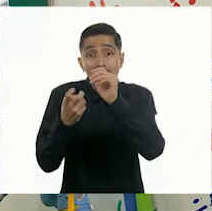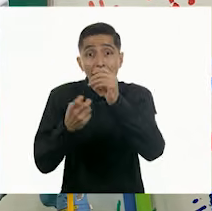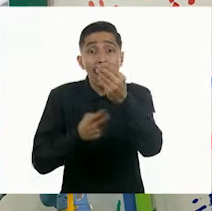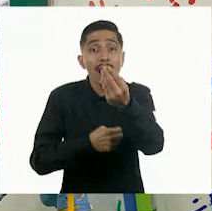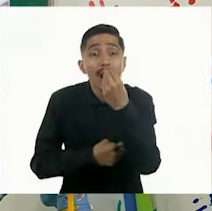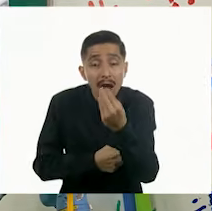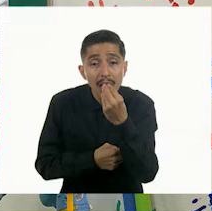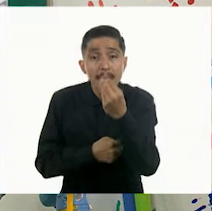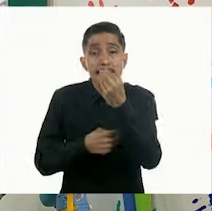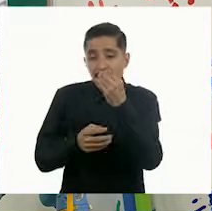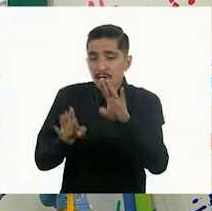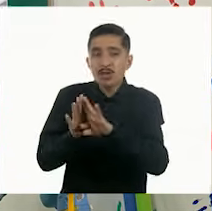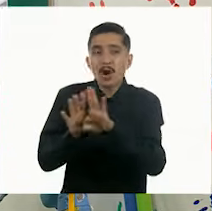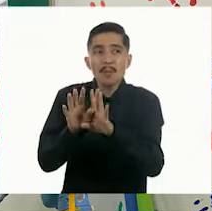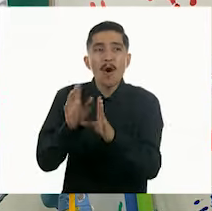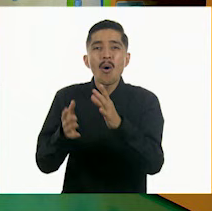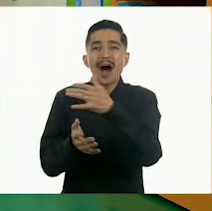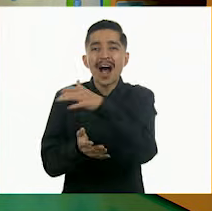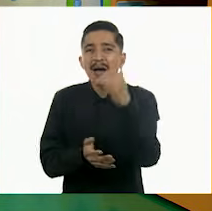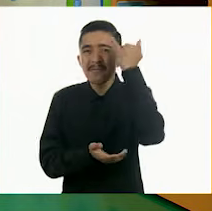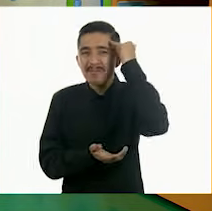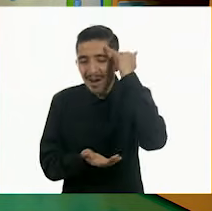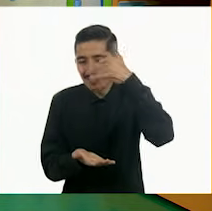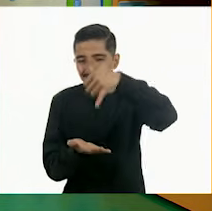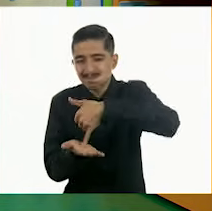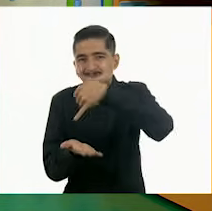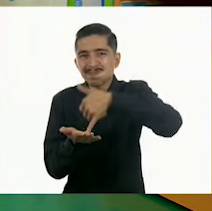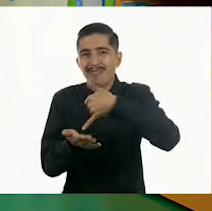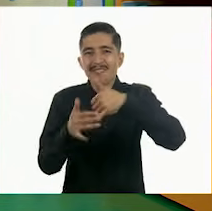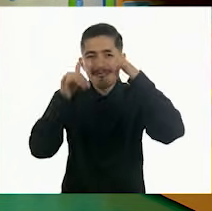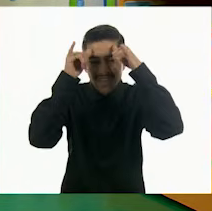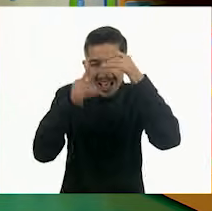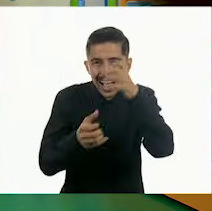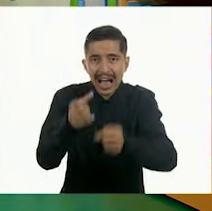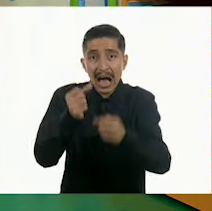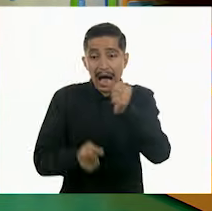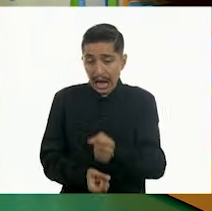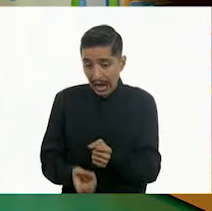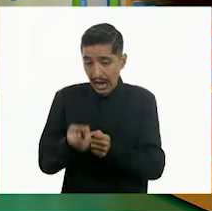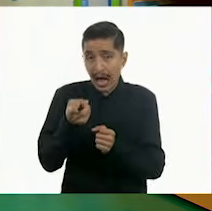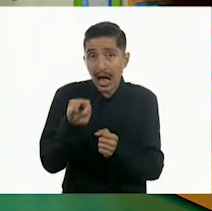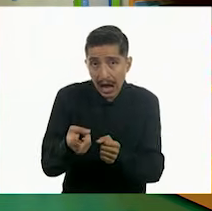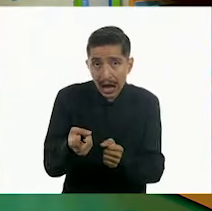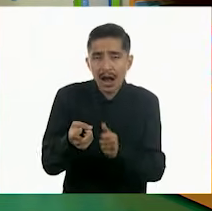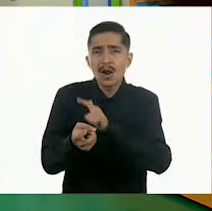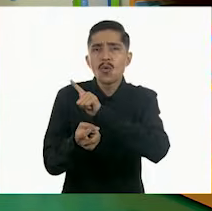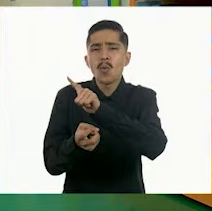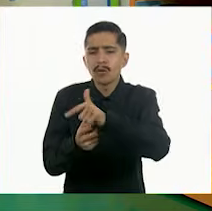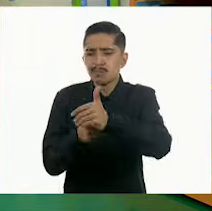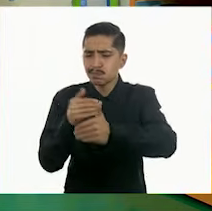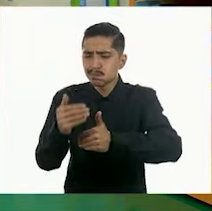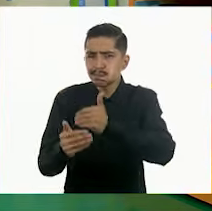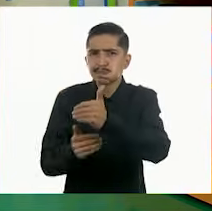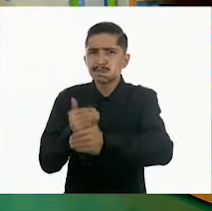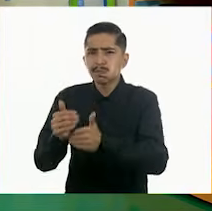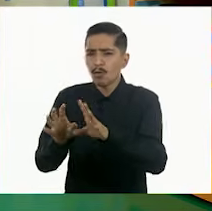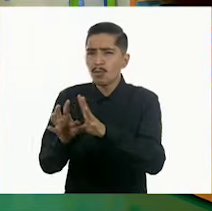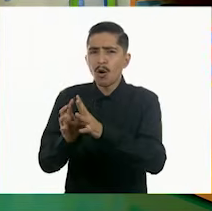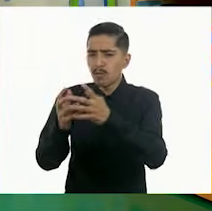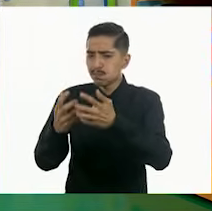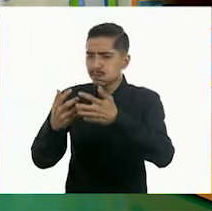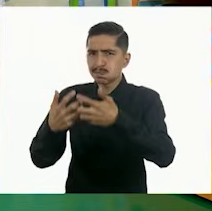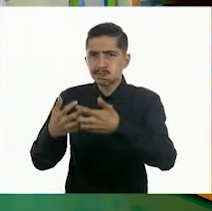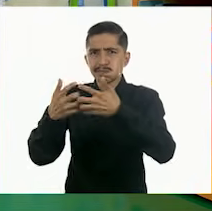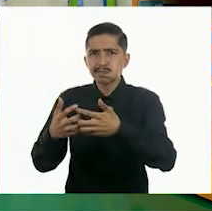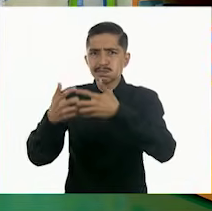producción, aquí vemos a unos granjeros con la vaquita, por ejemplo, desde allí, pasando por el procesamiento, cuando ya llegan a